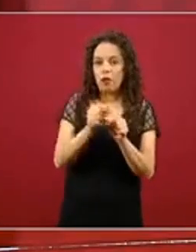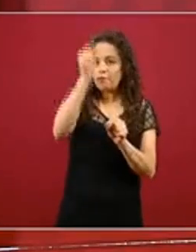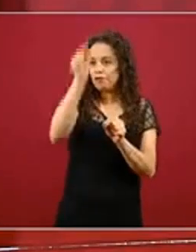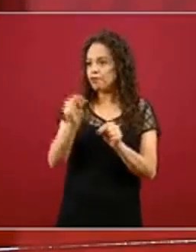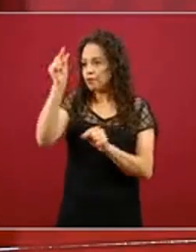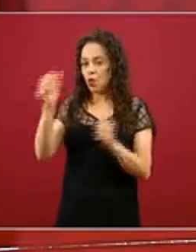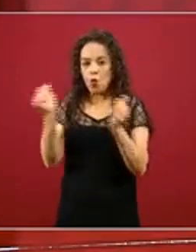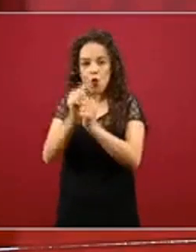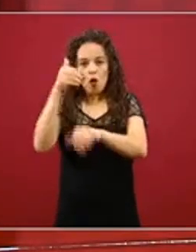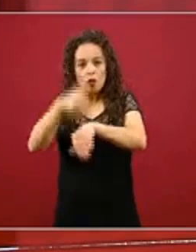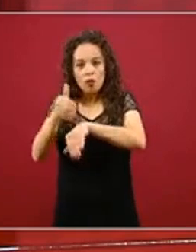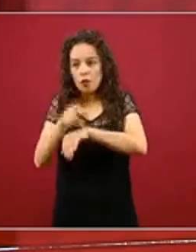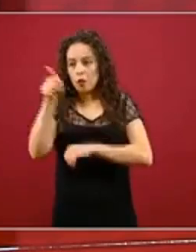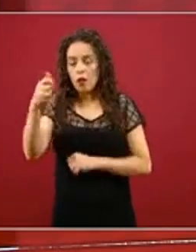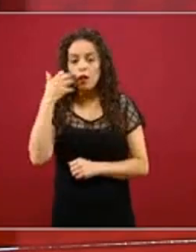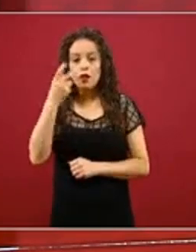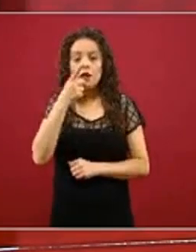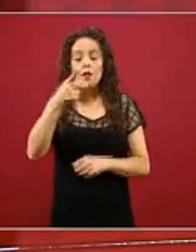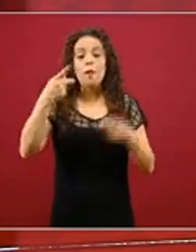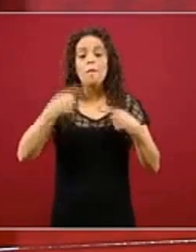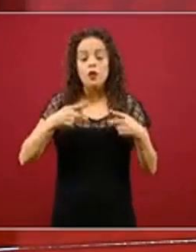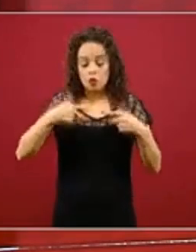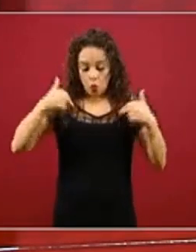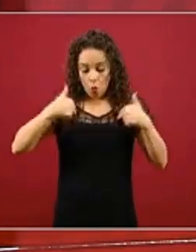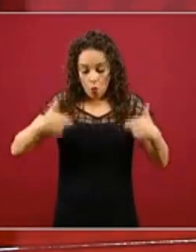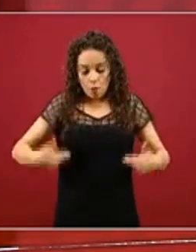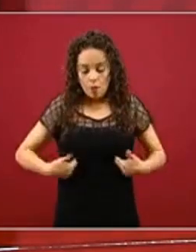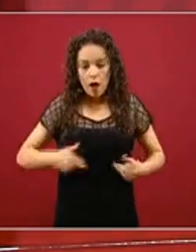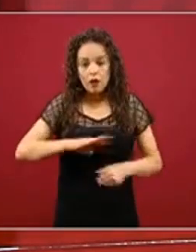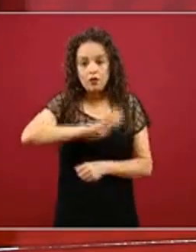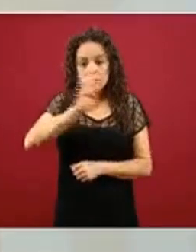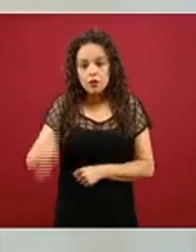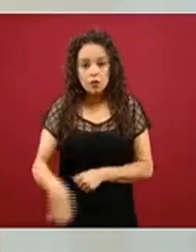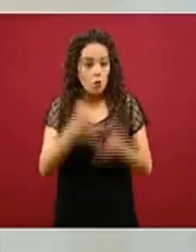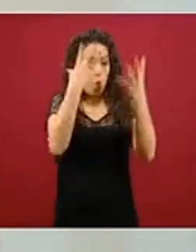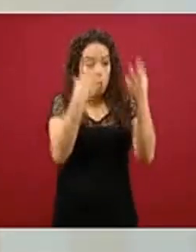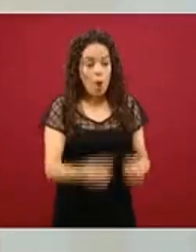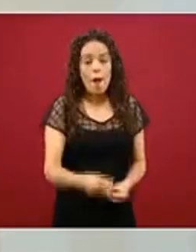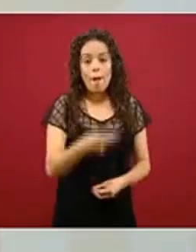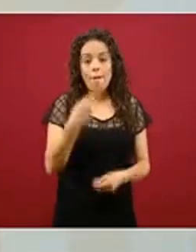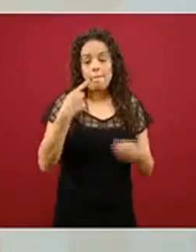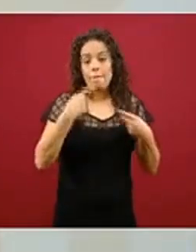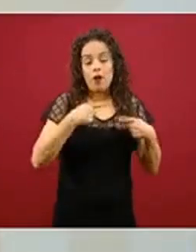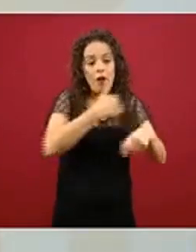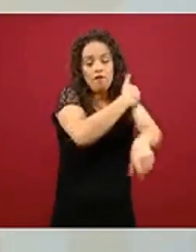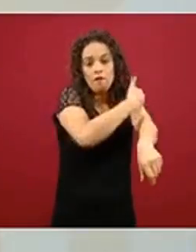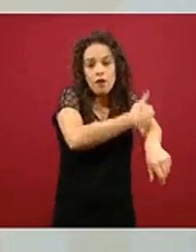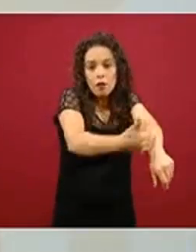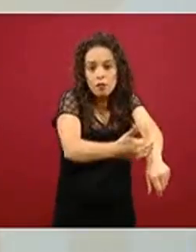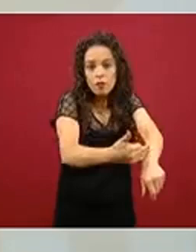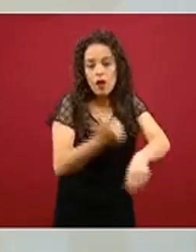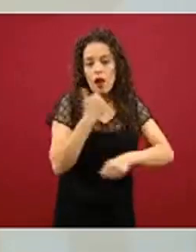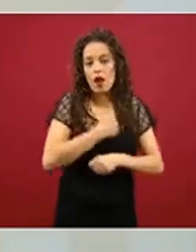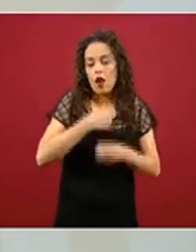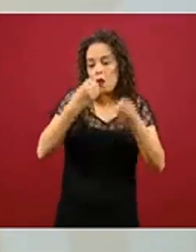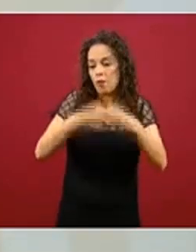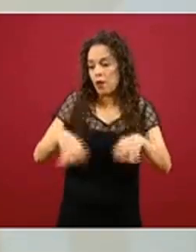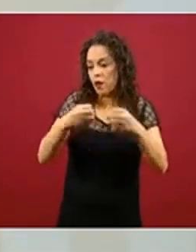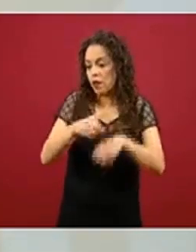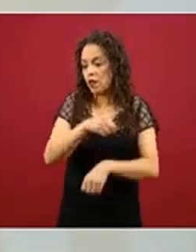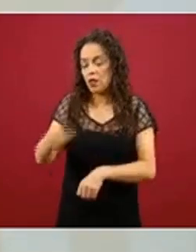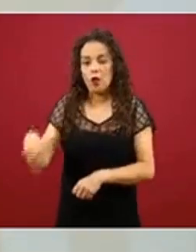perdido, seres humanos, familias que se han quedado sin un ser querido. Nunca perdamos de vista eso.